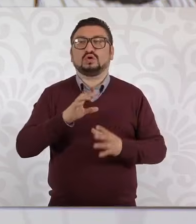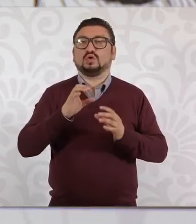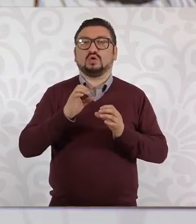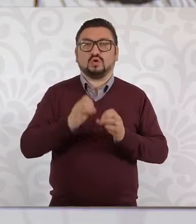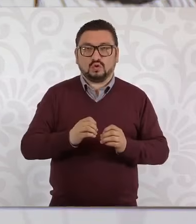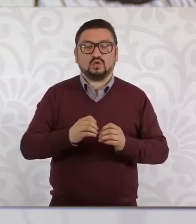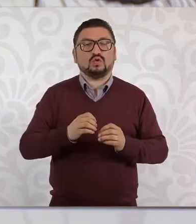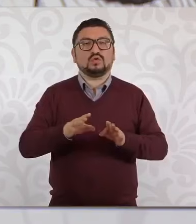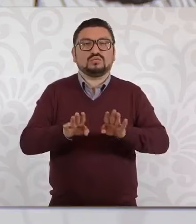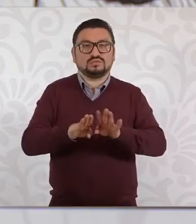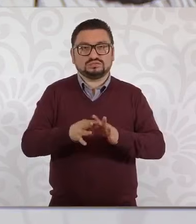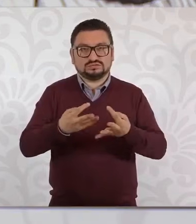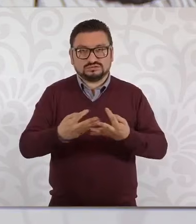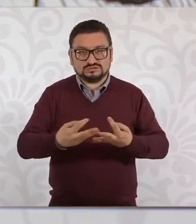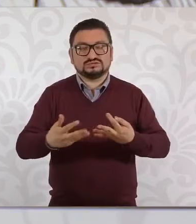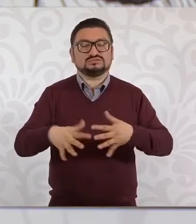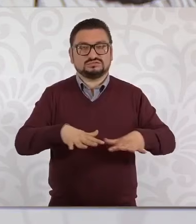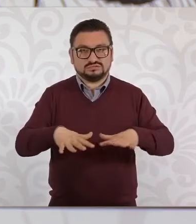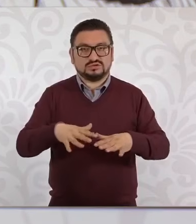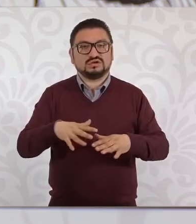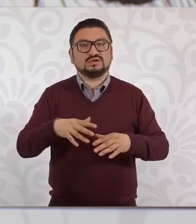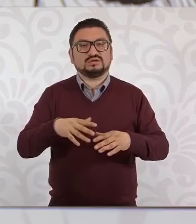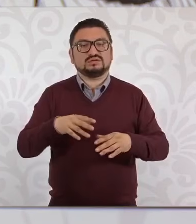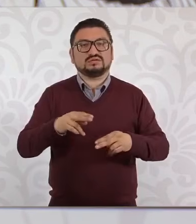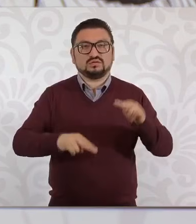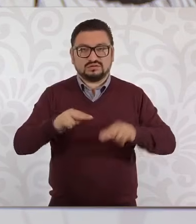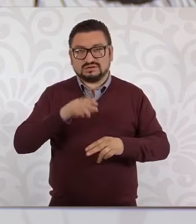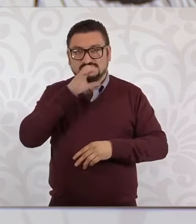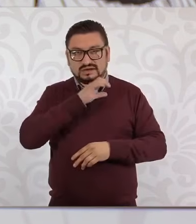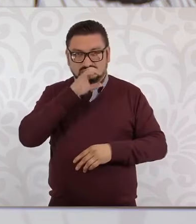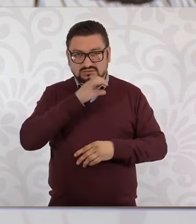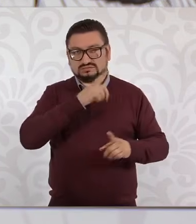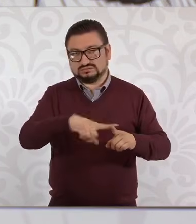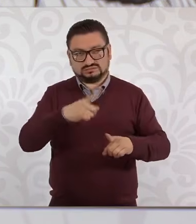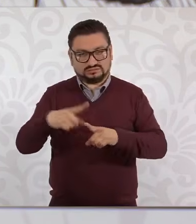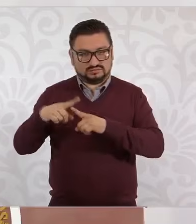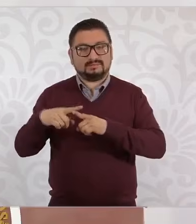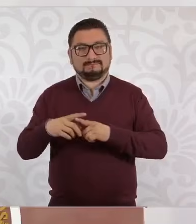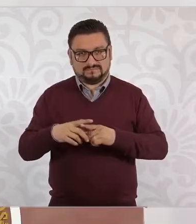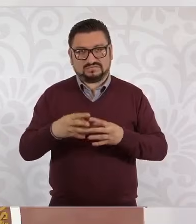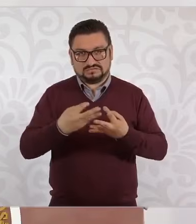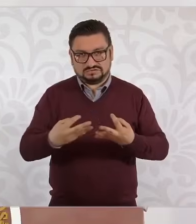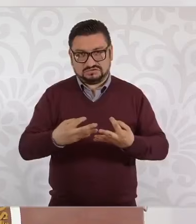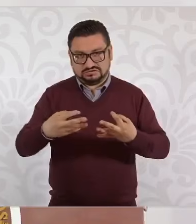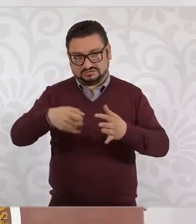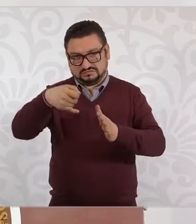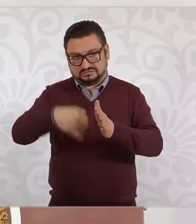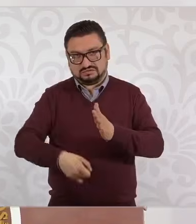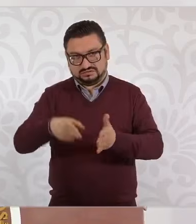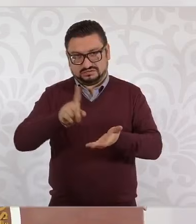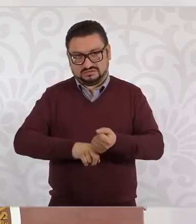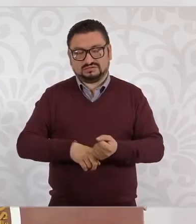es decir, de el aprovechamiento de la diferencia de temperaturas hacia las